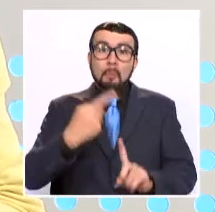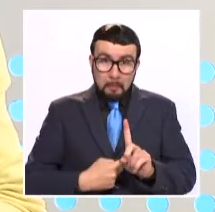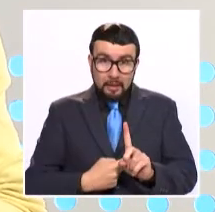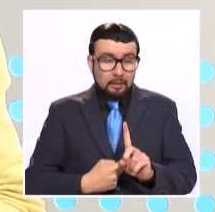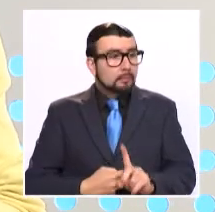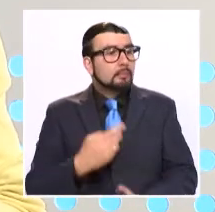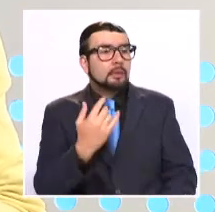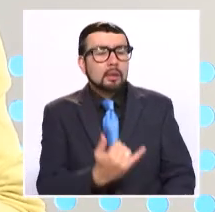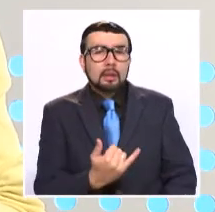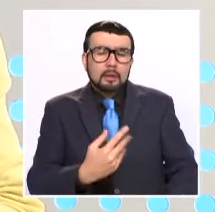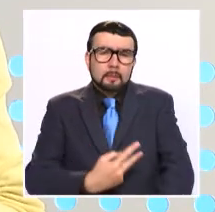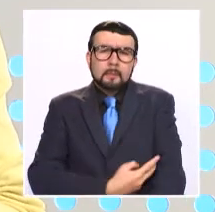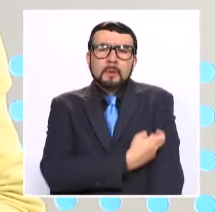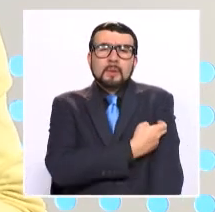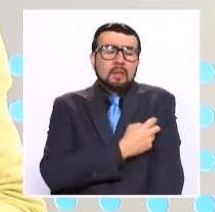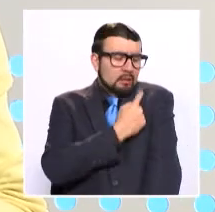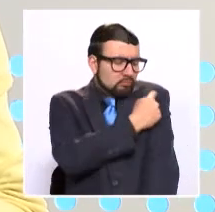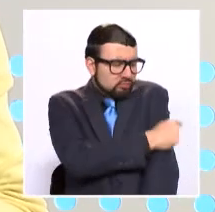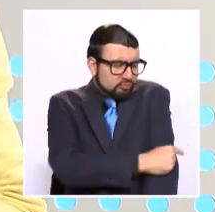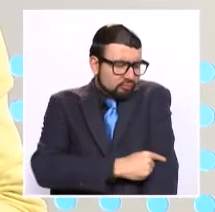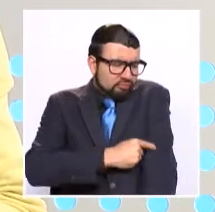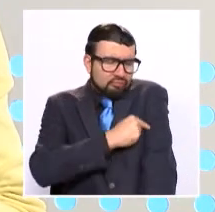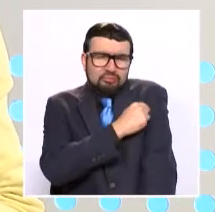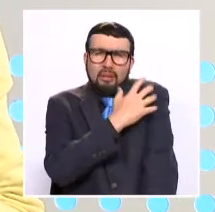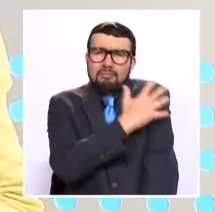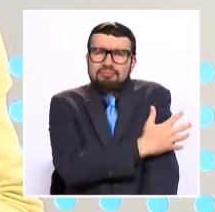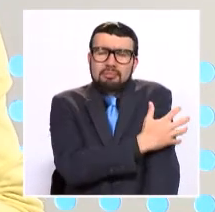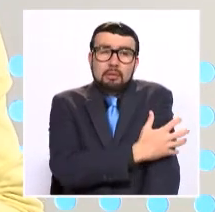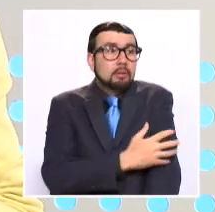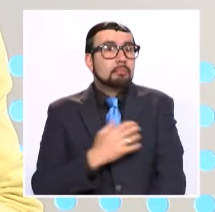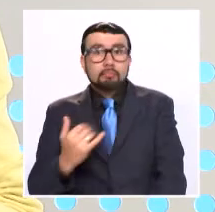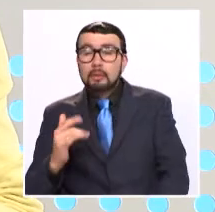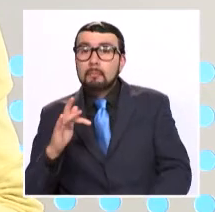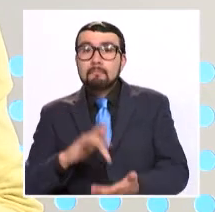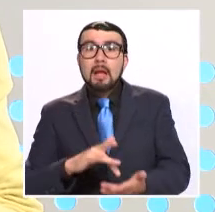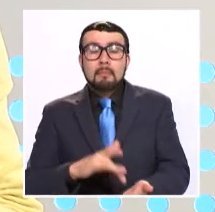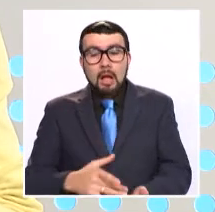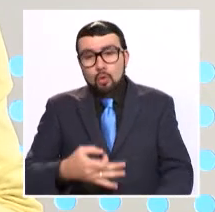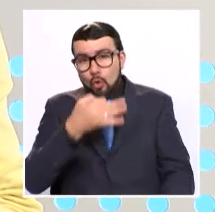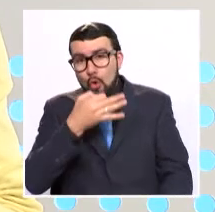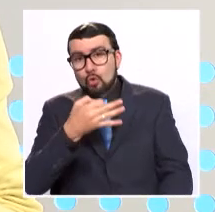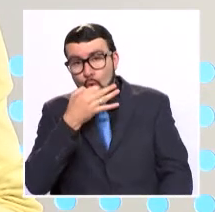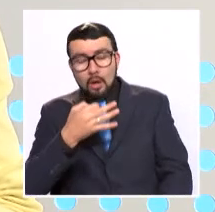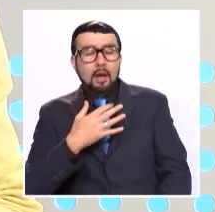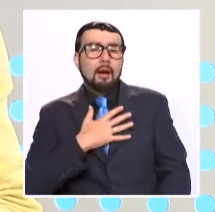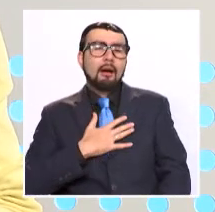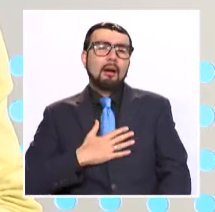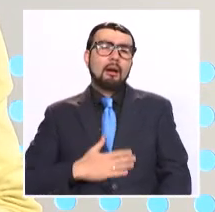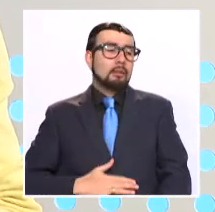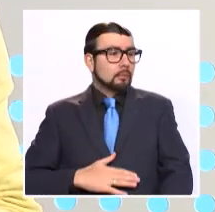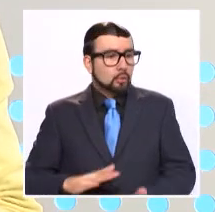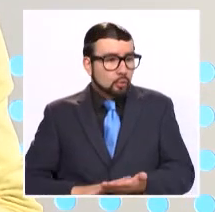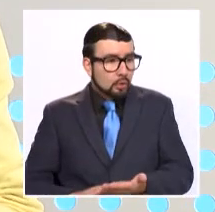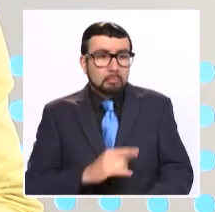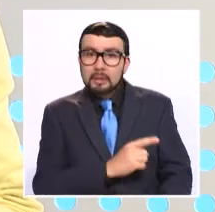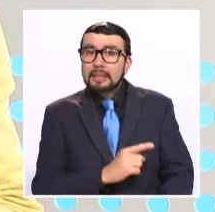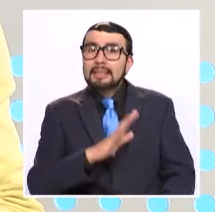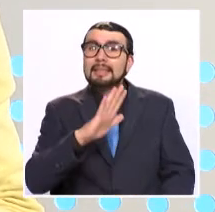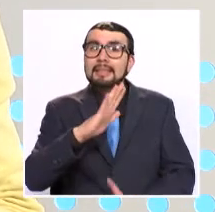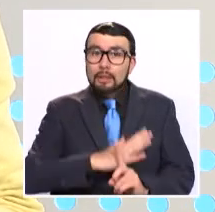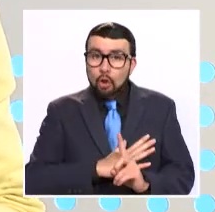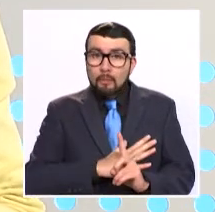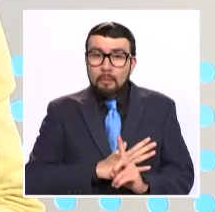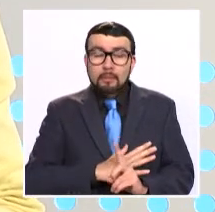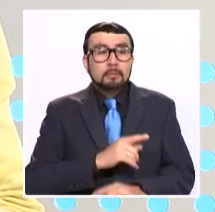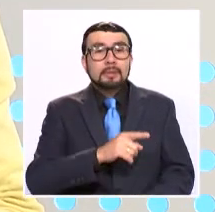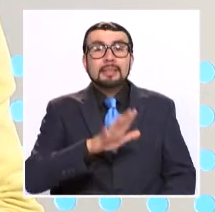vacuna del brazo y hubo que suministrarle antibióticos y casi no sana. Ella tiene ya 5 meses y